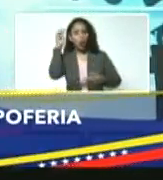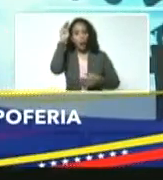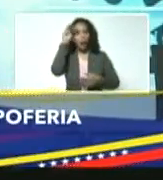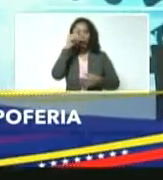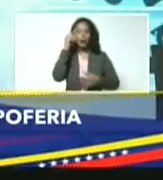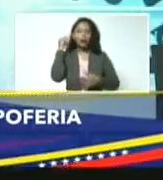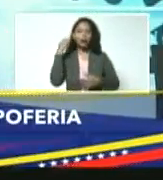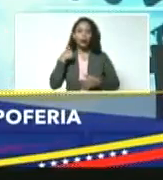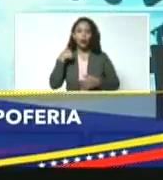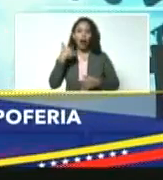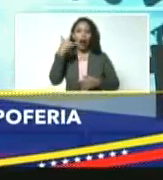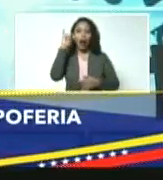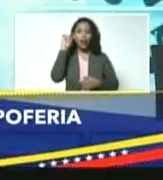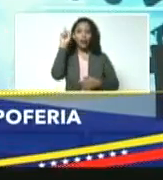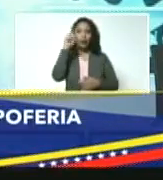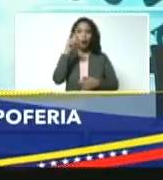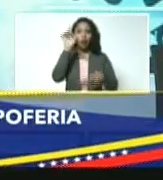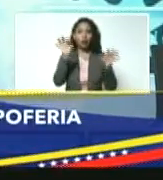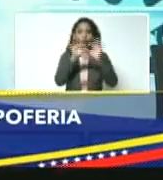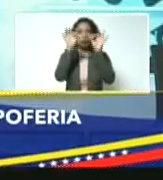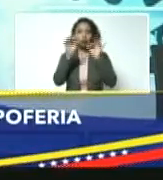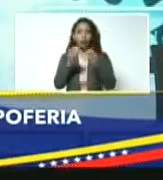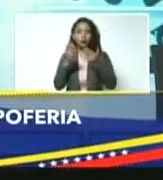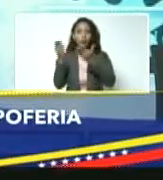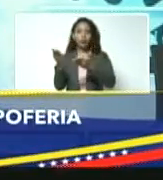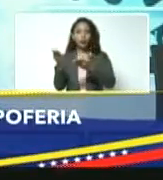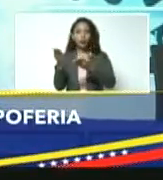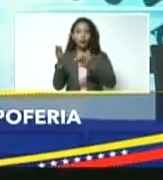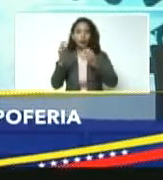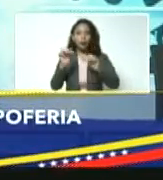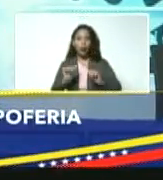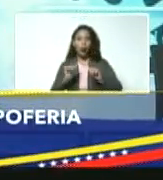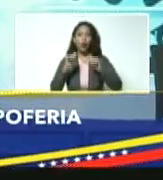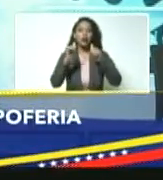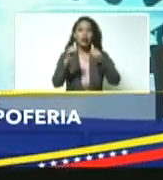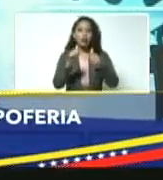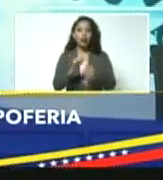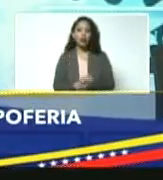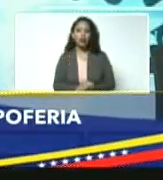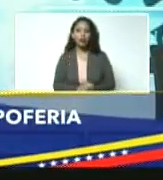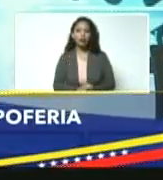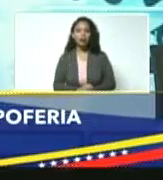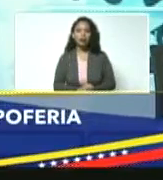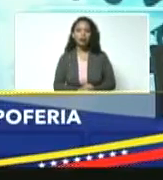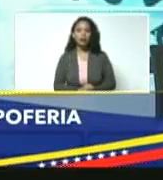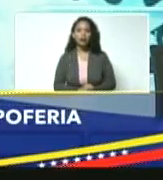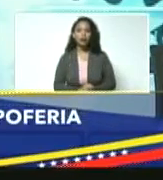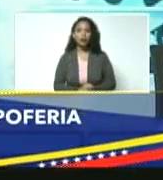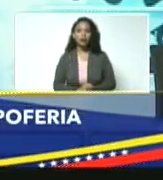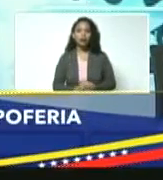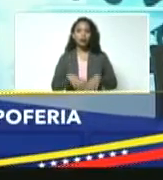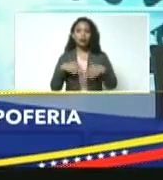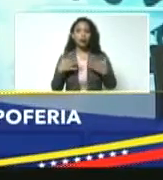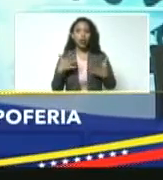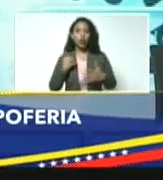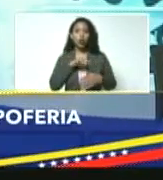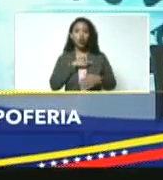maestros les tengo también un regalo para el arranque, ¿no?, que